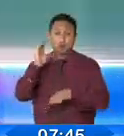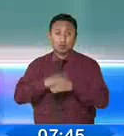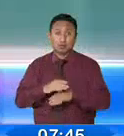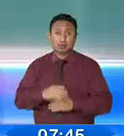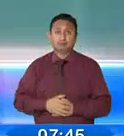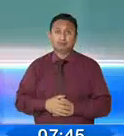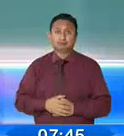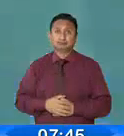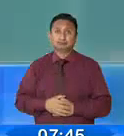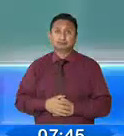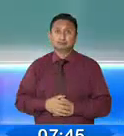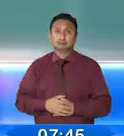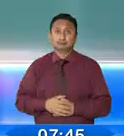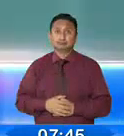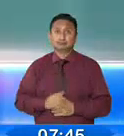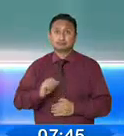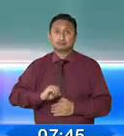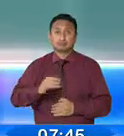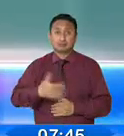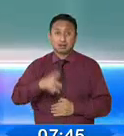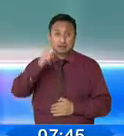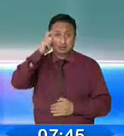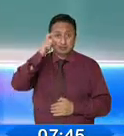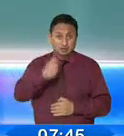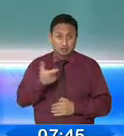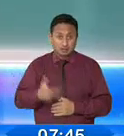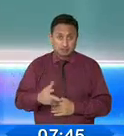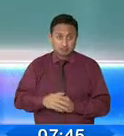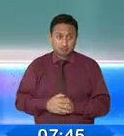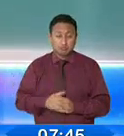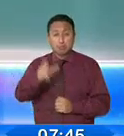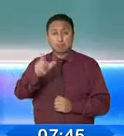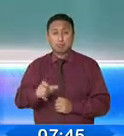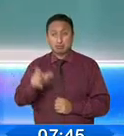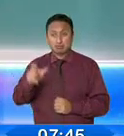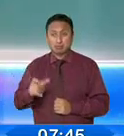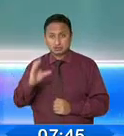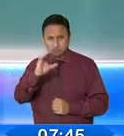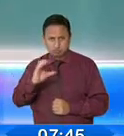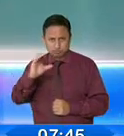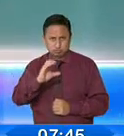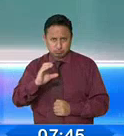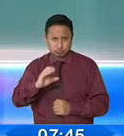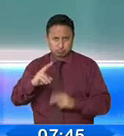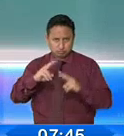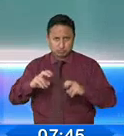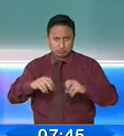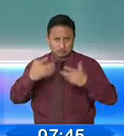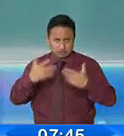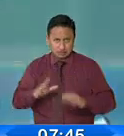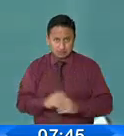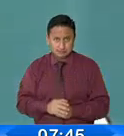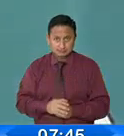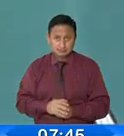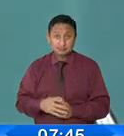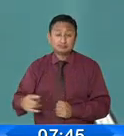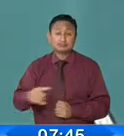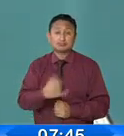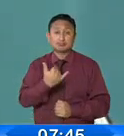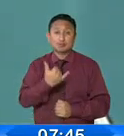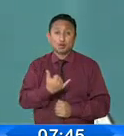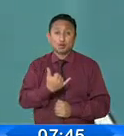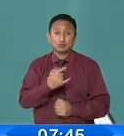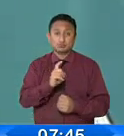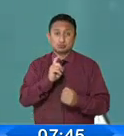la fiscalía está tras la pista de los ciudadanos procesados, vinculados en este caso, y